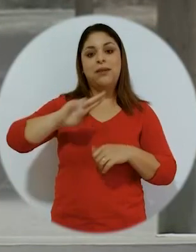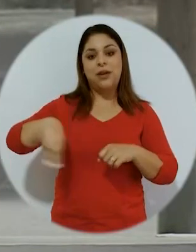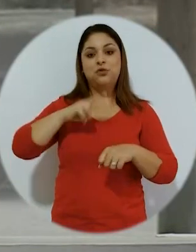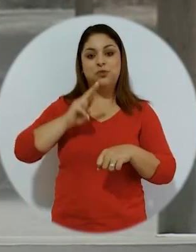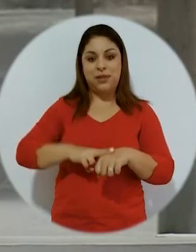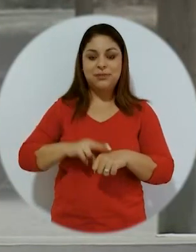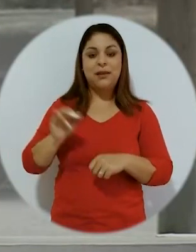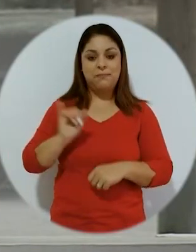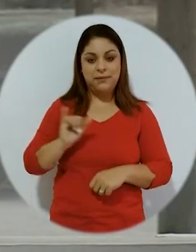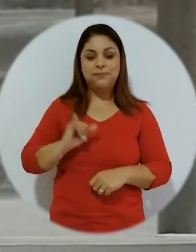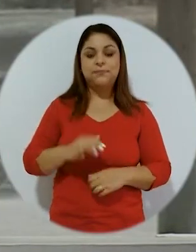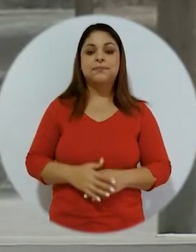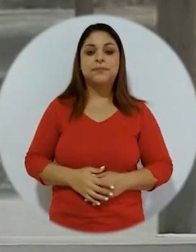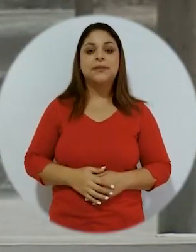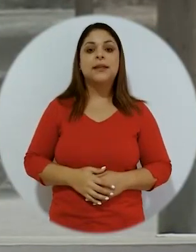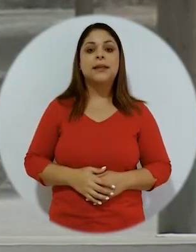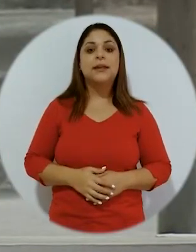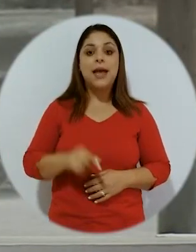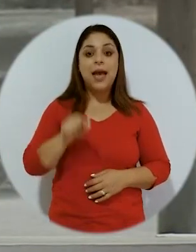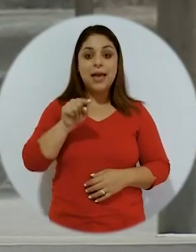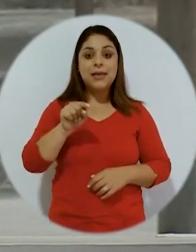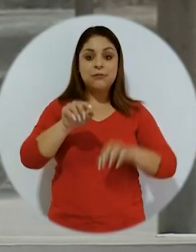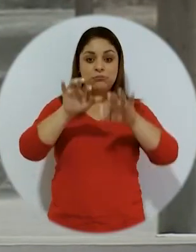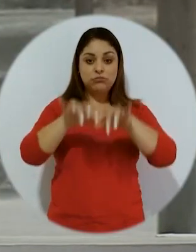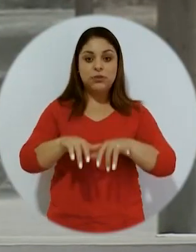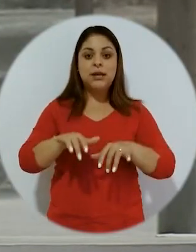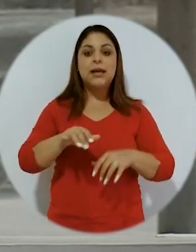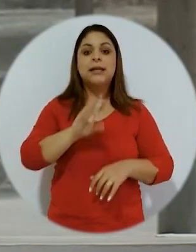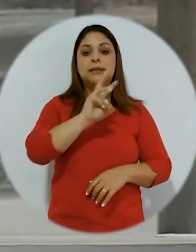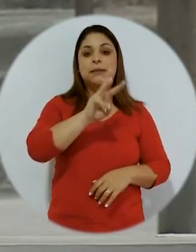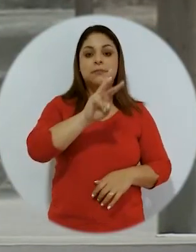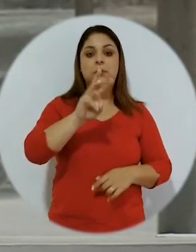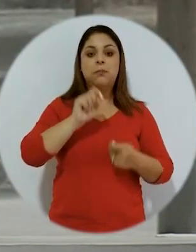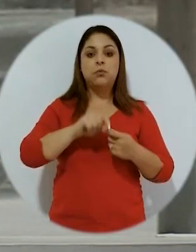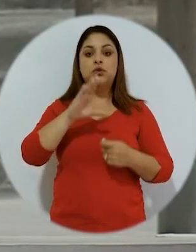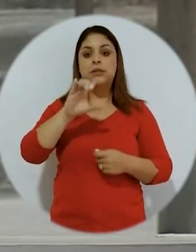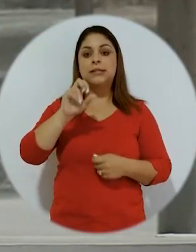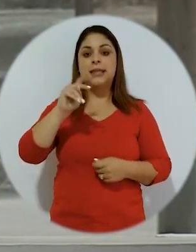de la Universidad Nacional, y en nuestro landing